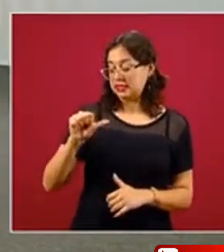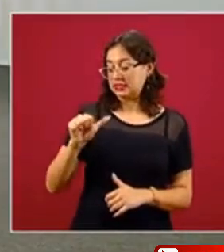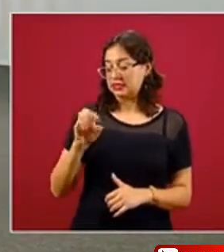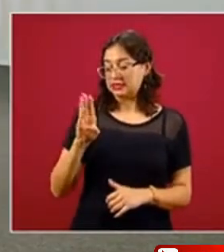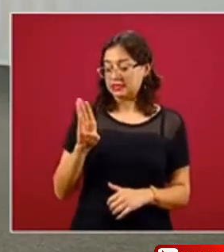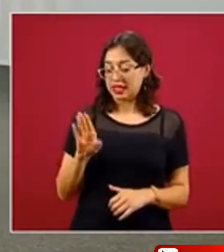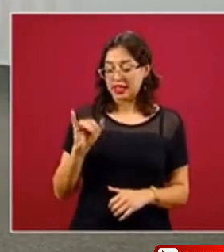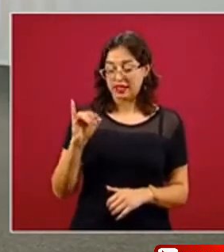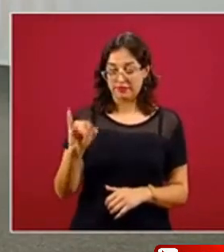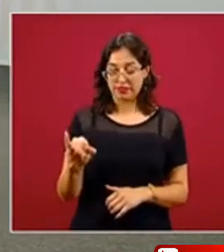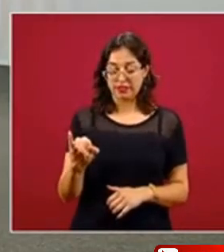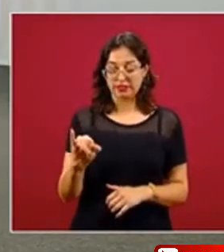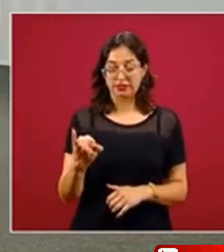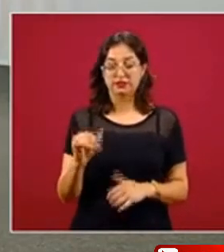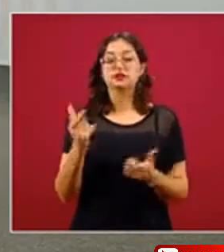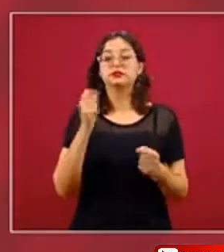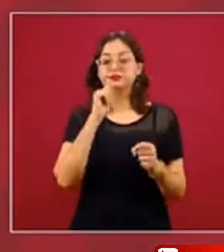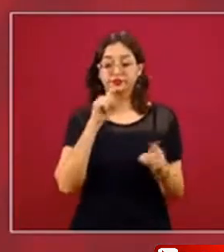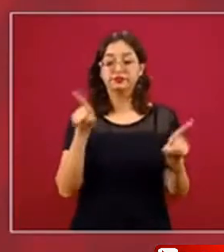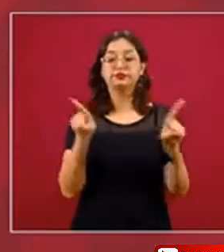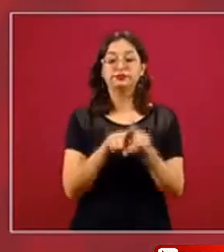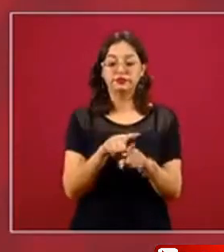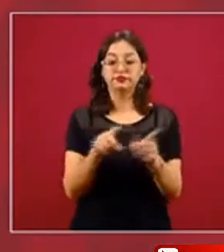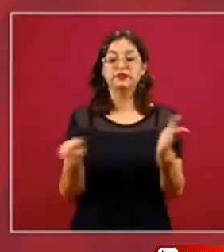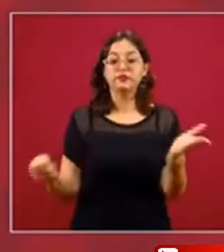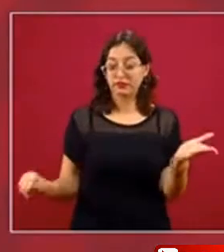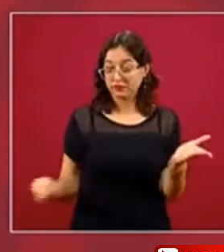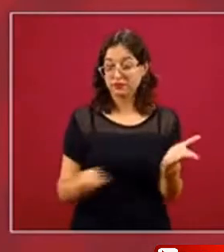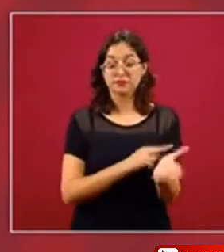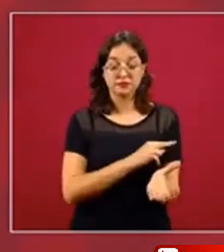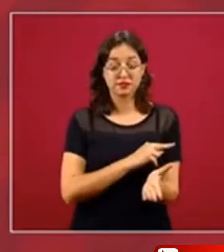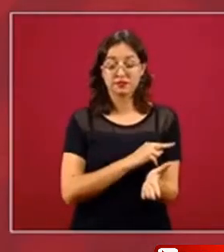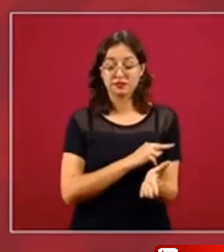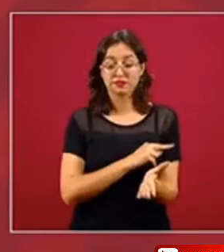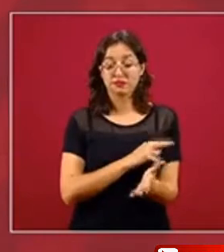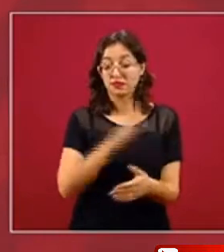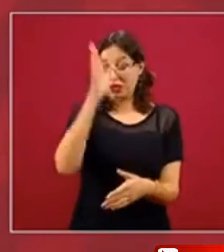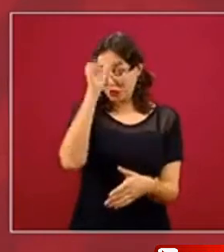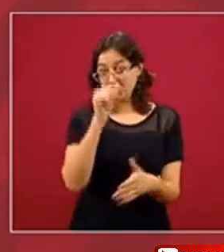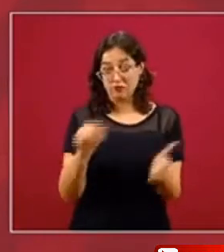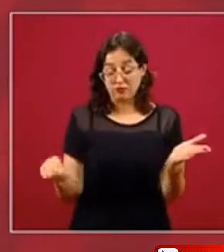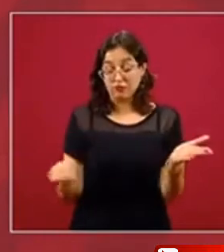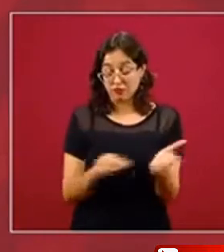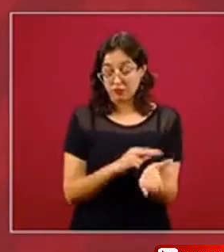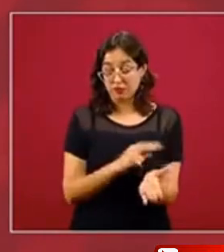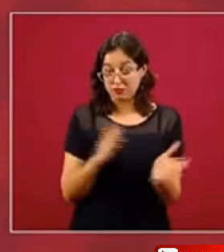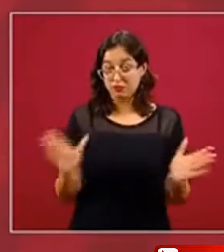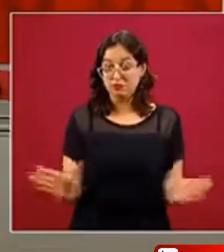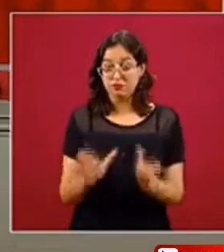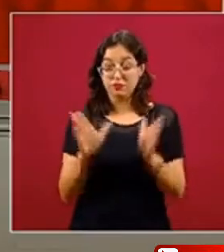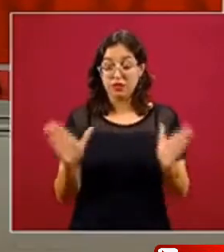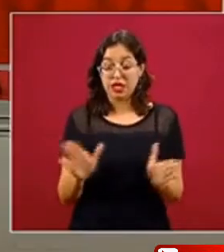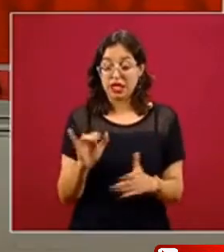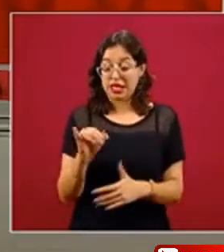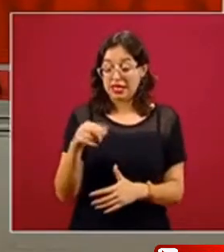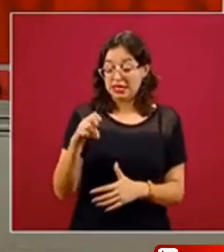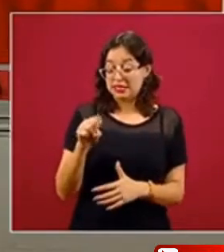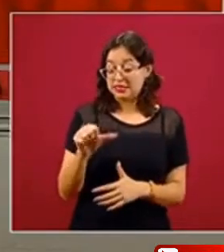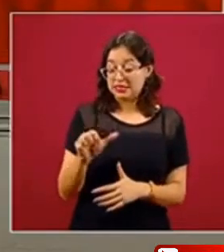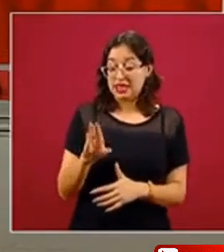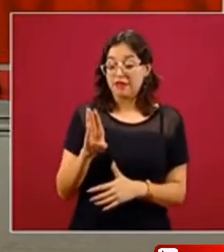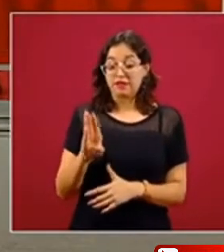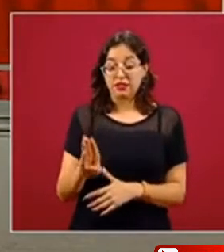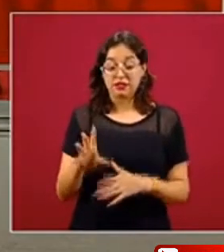para el Bienestar, por supuesto firmó también y promovió la creación de este convenio, y este INSABI fue